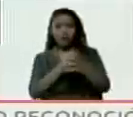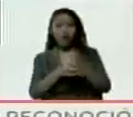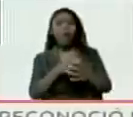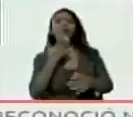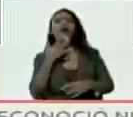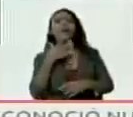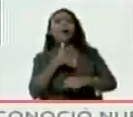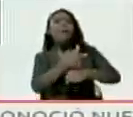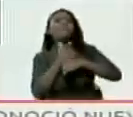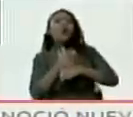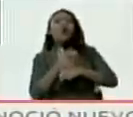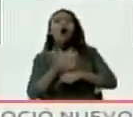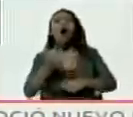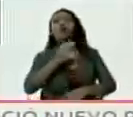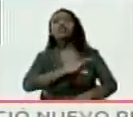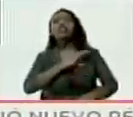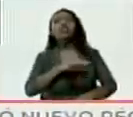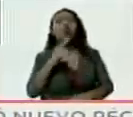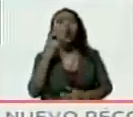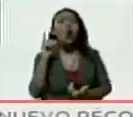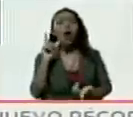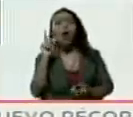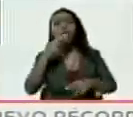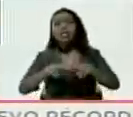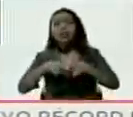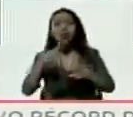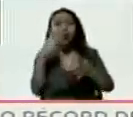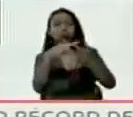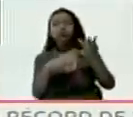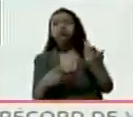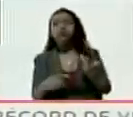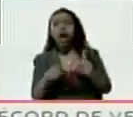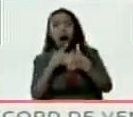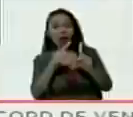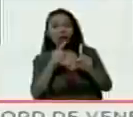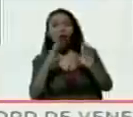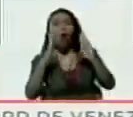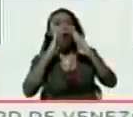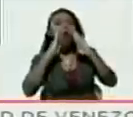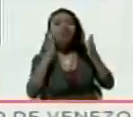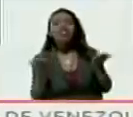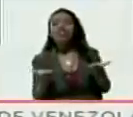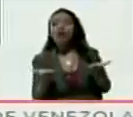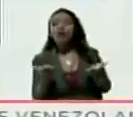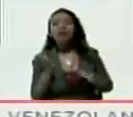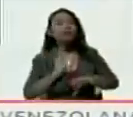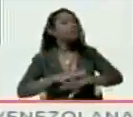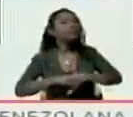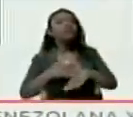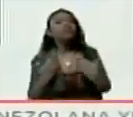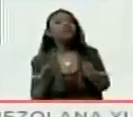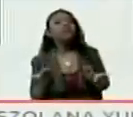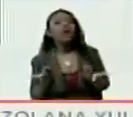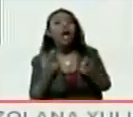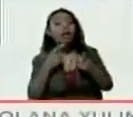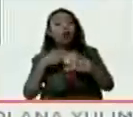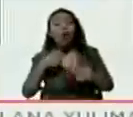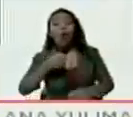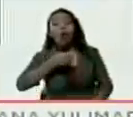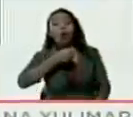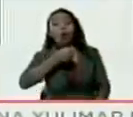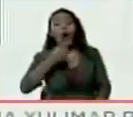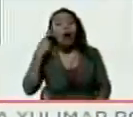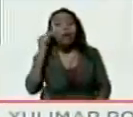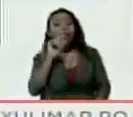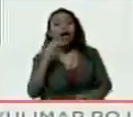pegado a una señora o a un niño, etcétera. Ahí está la confesión, porque esto fue grabado en el Hotel Los Leones,